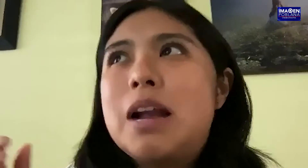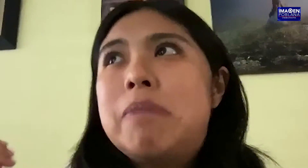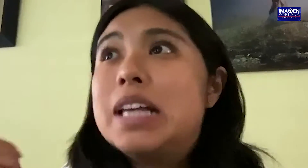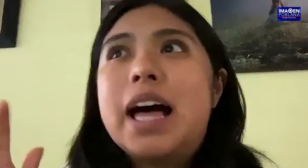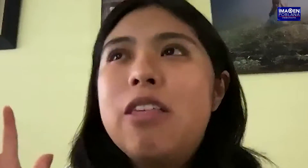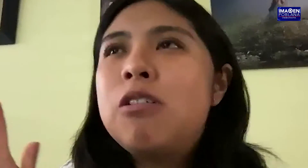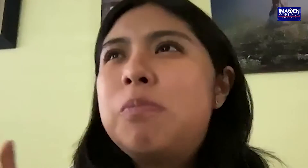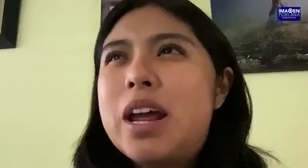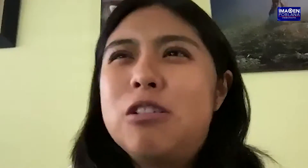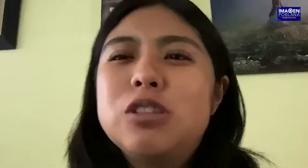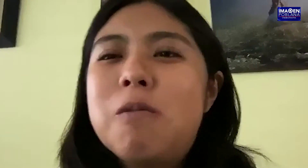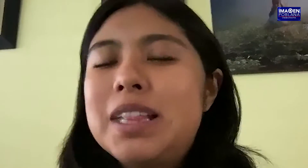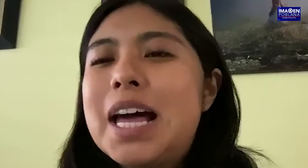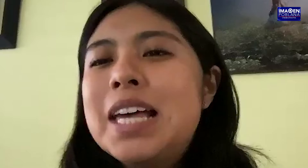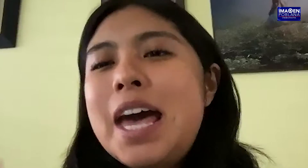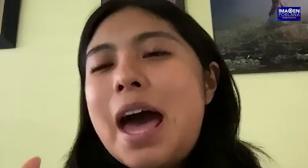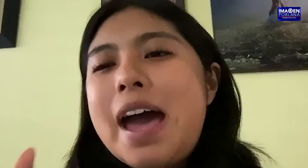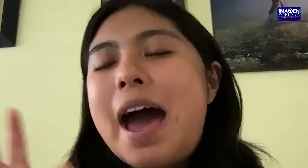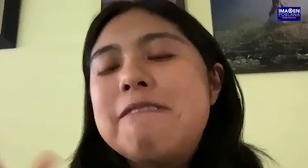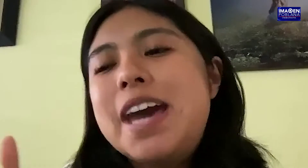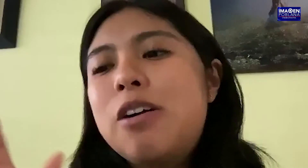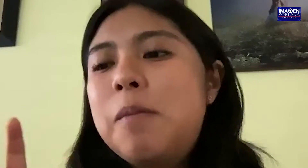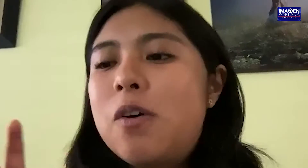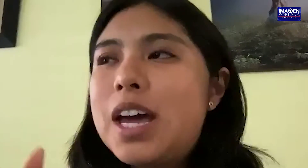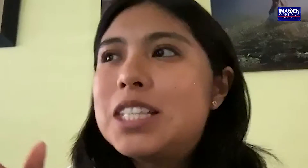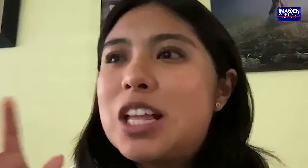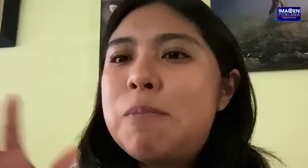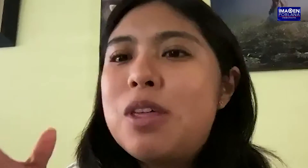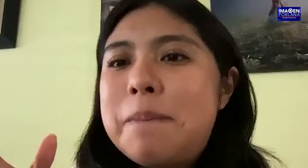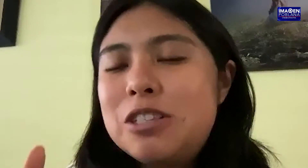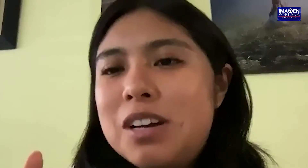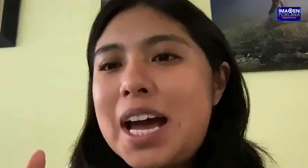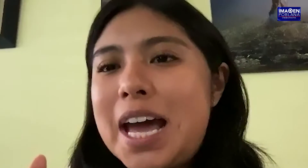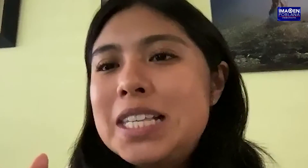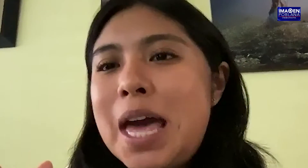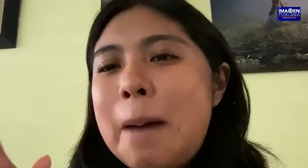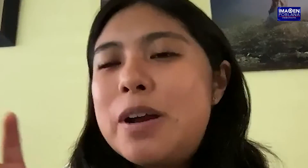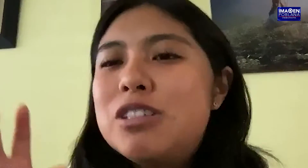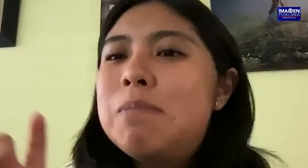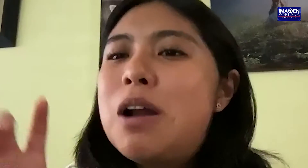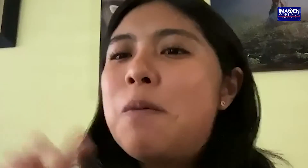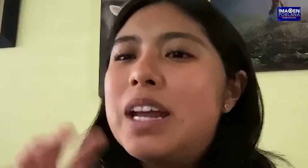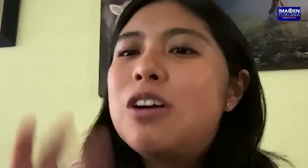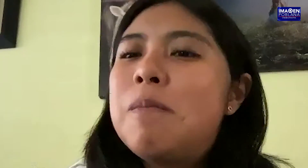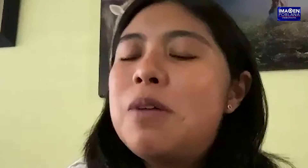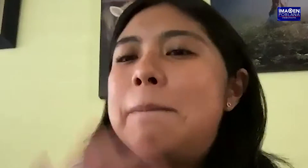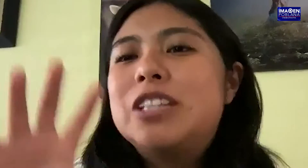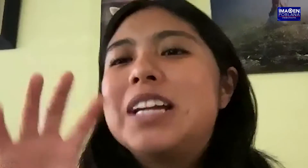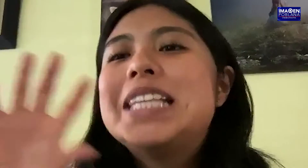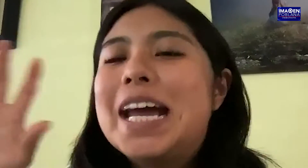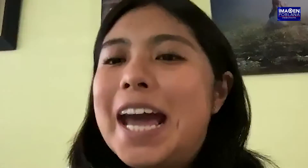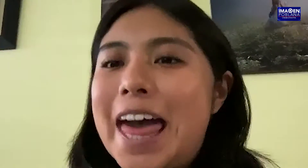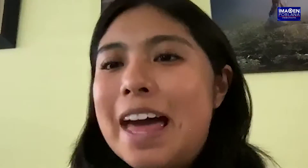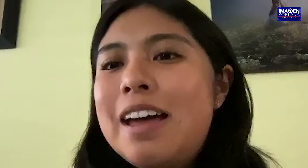del pasado, en los 90, había como este tipo de personajes, pero siempre lo ponían como la